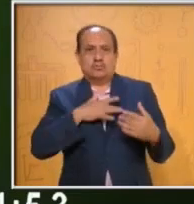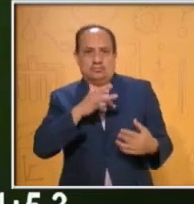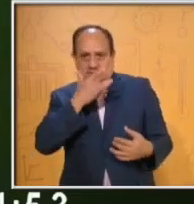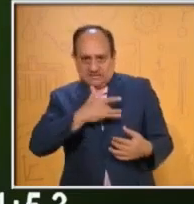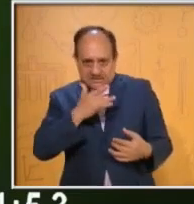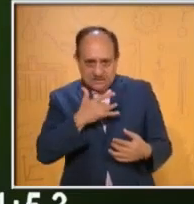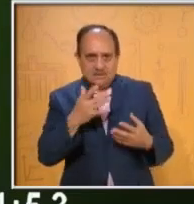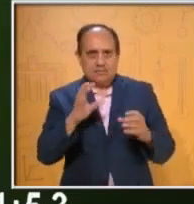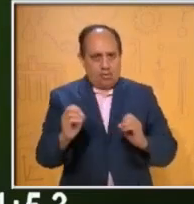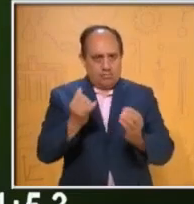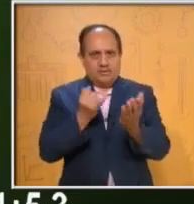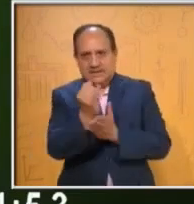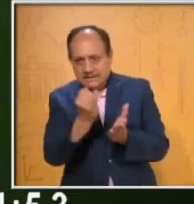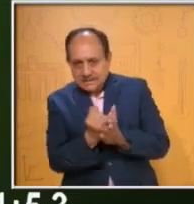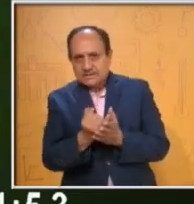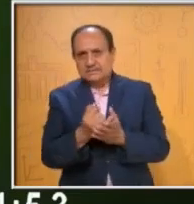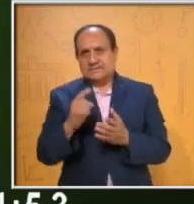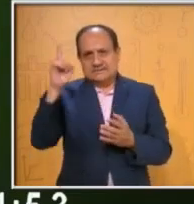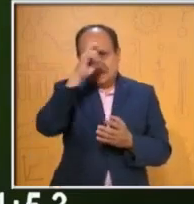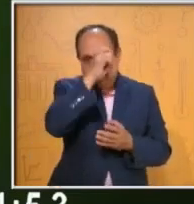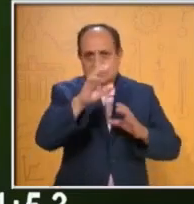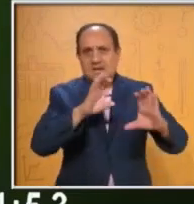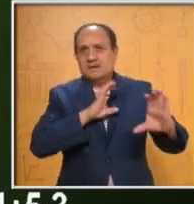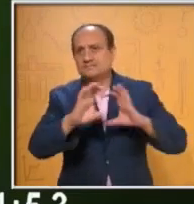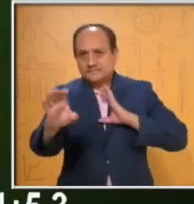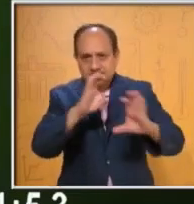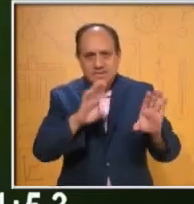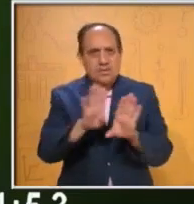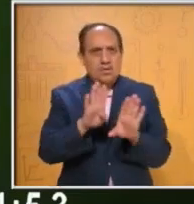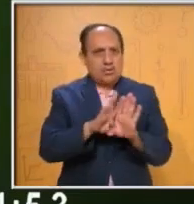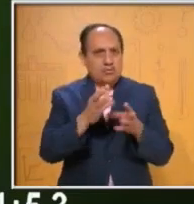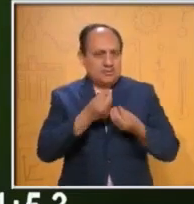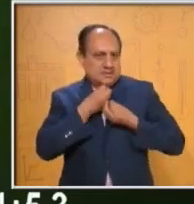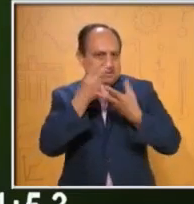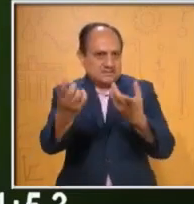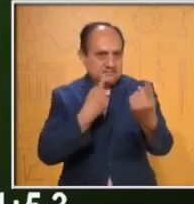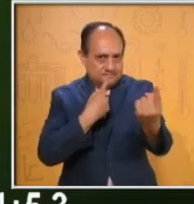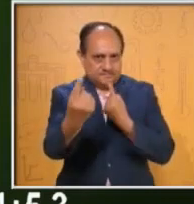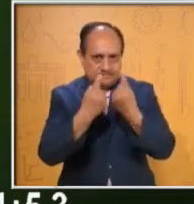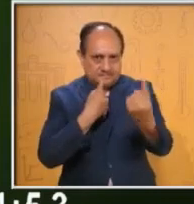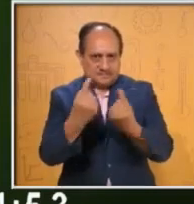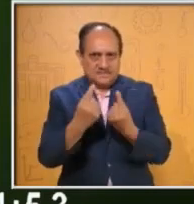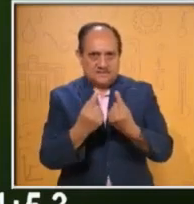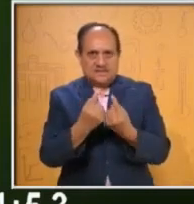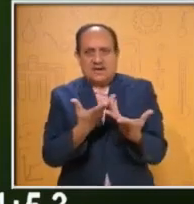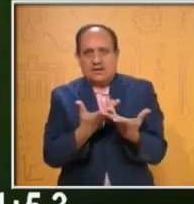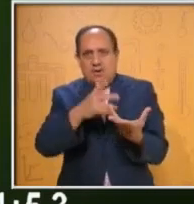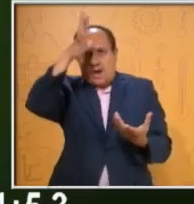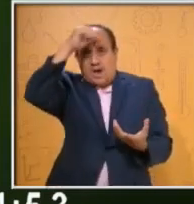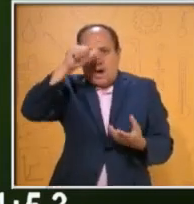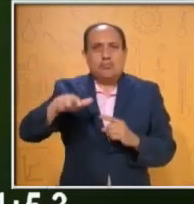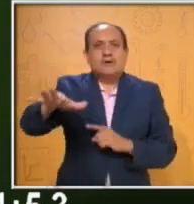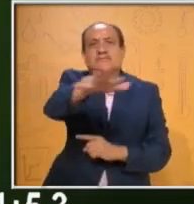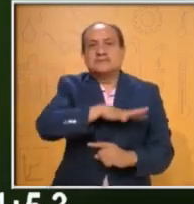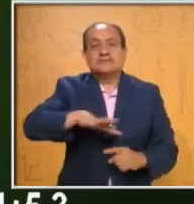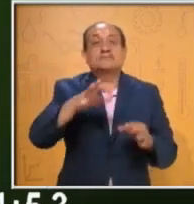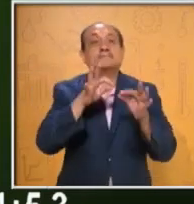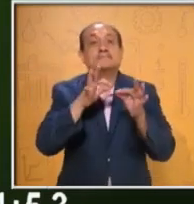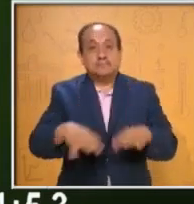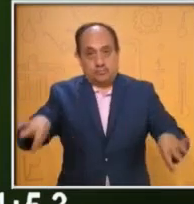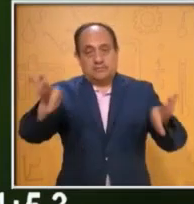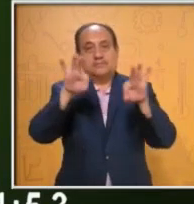las dificultades, la comunicación, muchachos, el diálogo, la toma de acuerdos, eso es muy